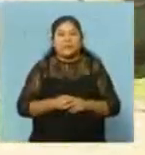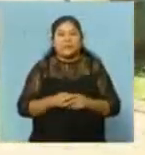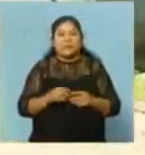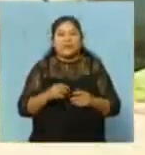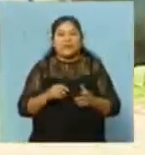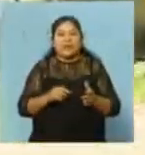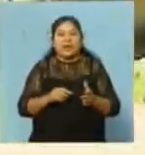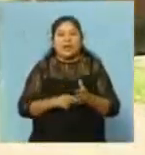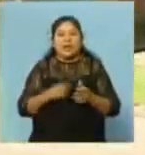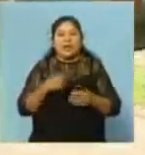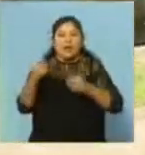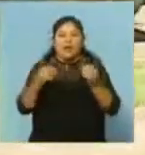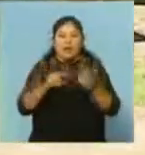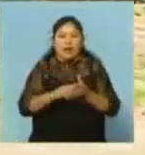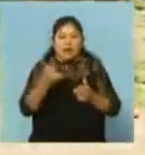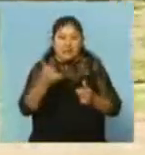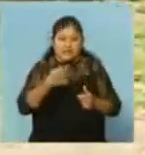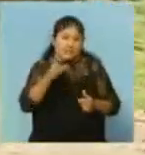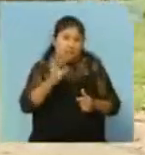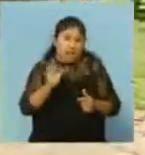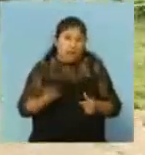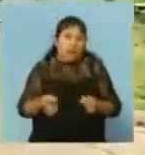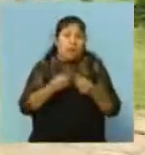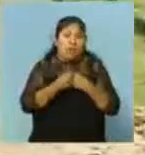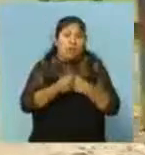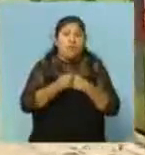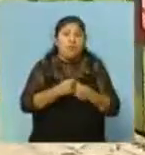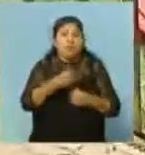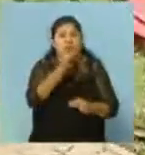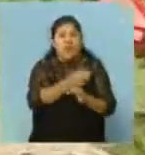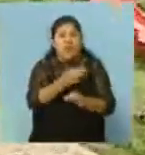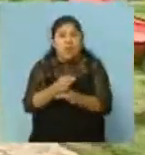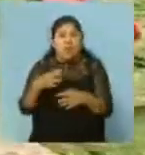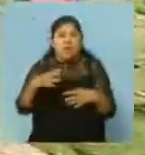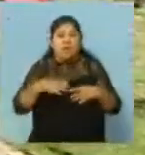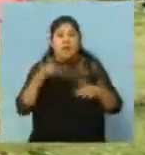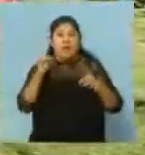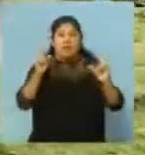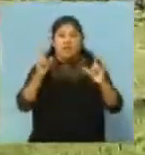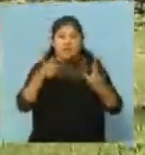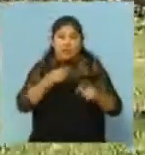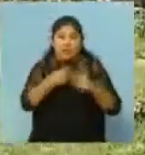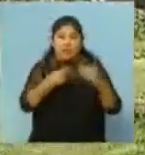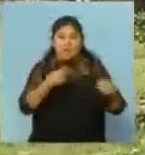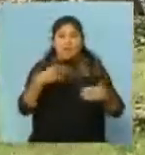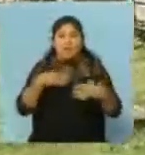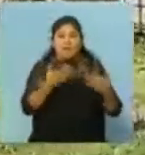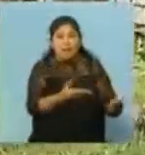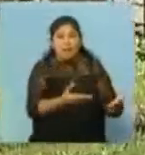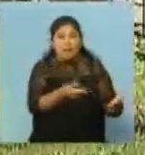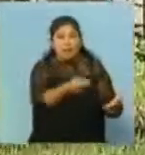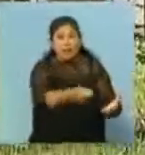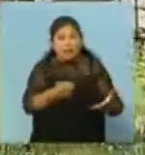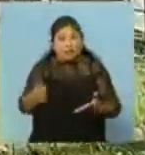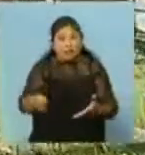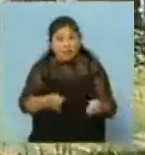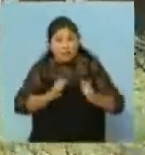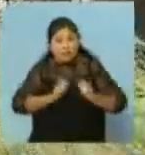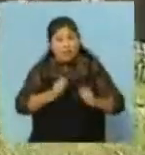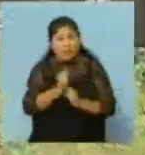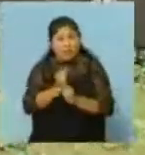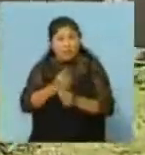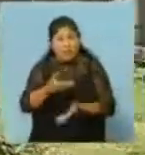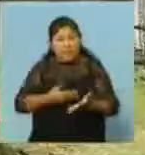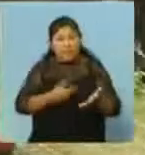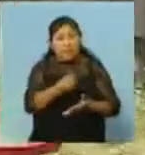cuando sabemos que hay muchas escuelas que todavía no tienen docentes. No sé cuál es el motivo real del gobierno que nos tiene así